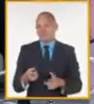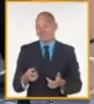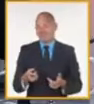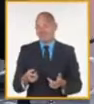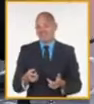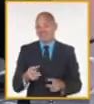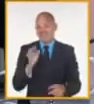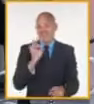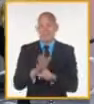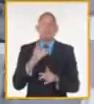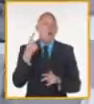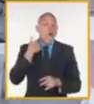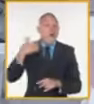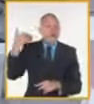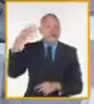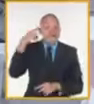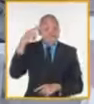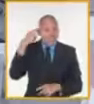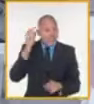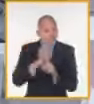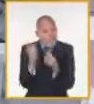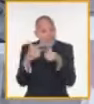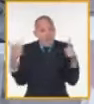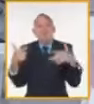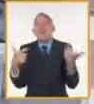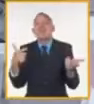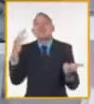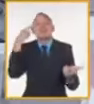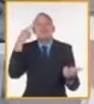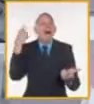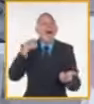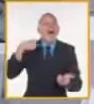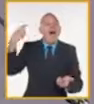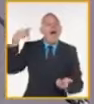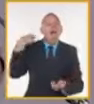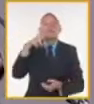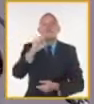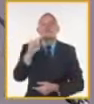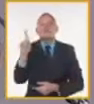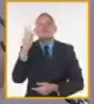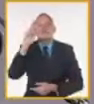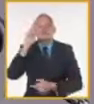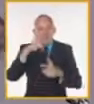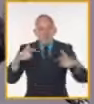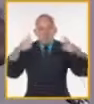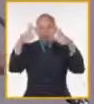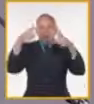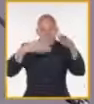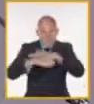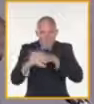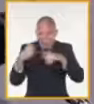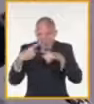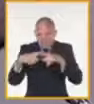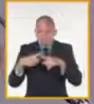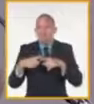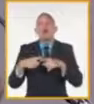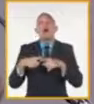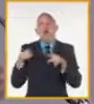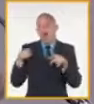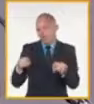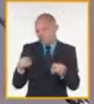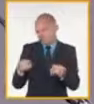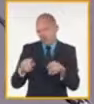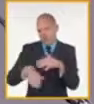Exacto Exacto después de asto El Capitolio después de todo lo que pasó claro con el Capitolio el doble reser es enorme pudiéramos estar